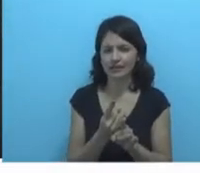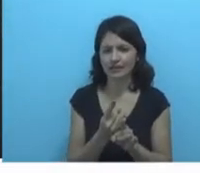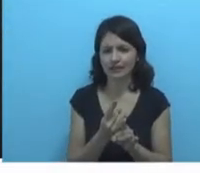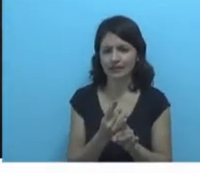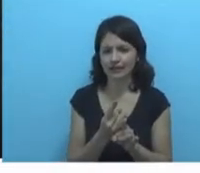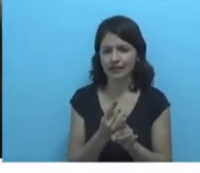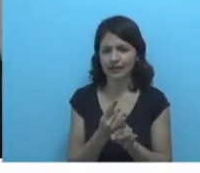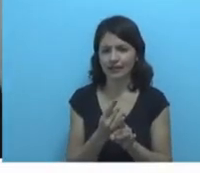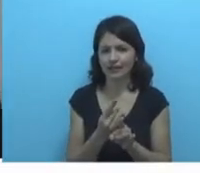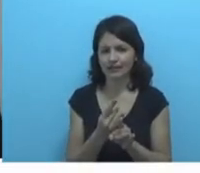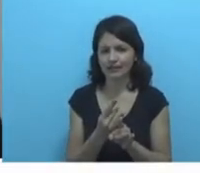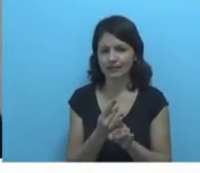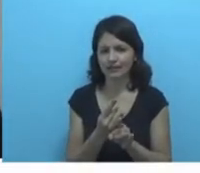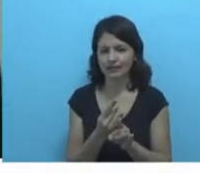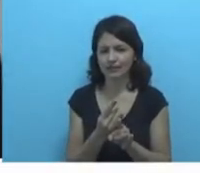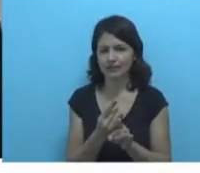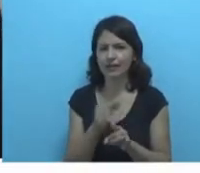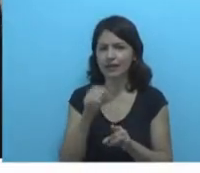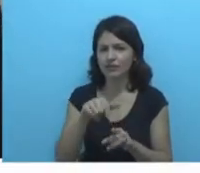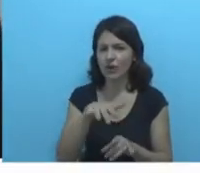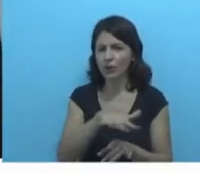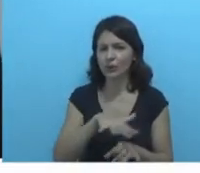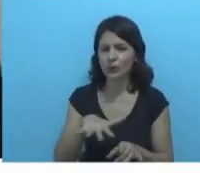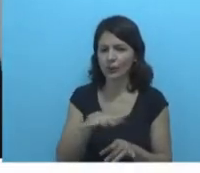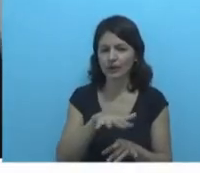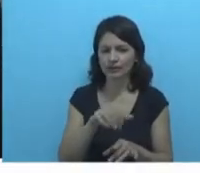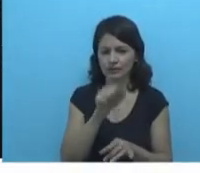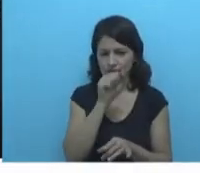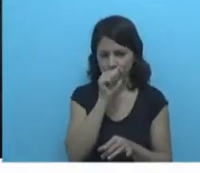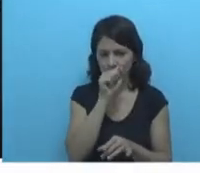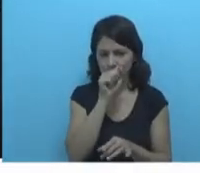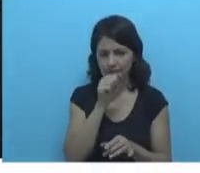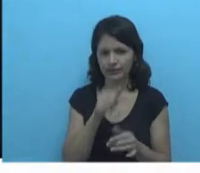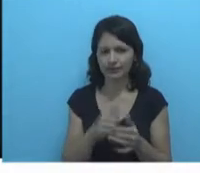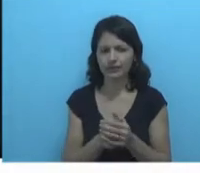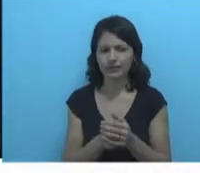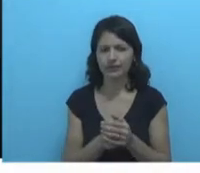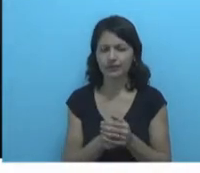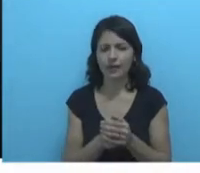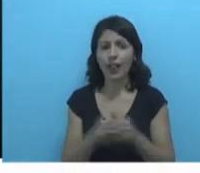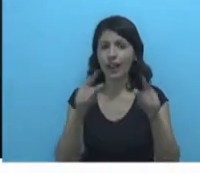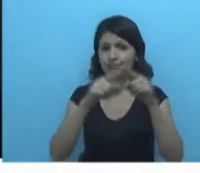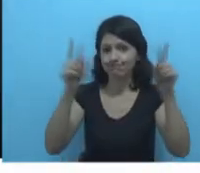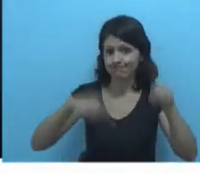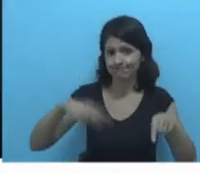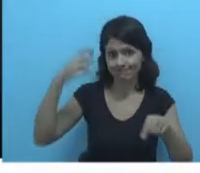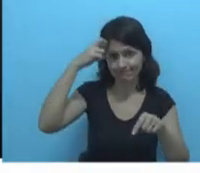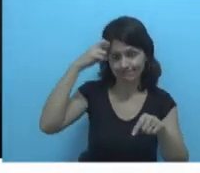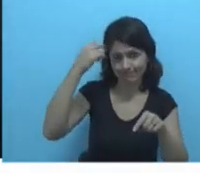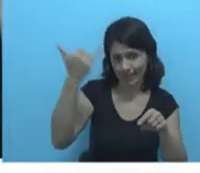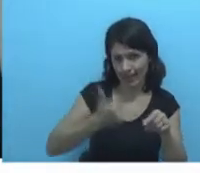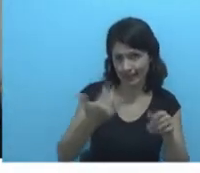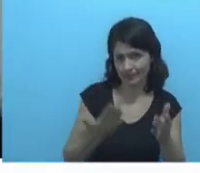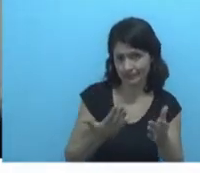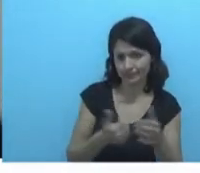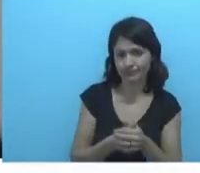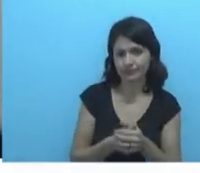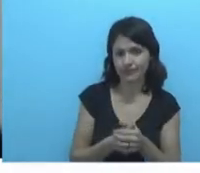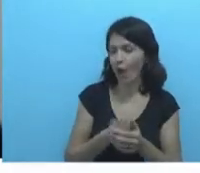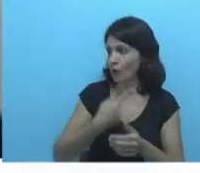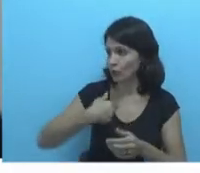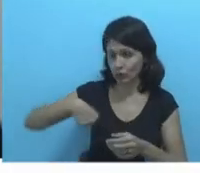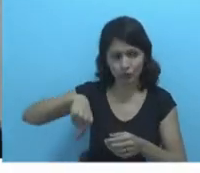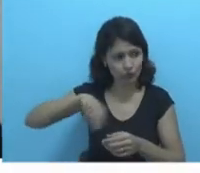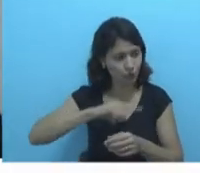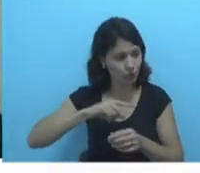anidar en aquellos lugares donde las legislaturas provinciales habiliten a que estén. Y